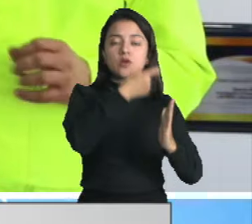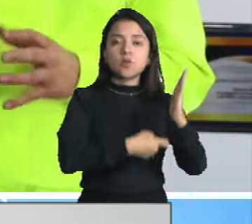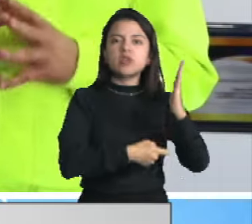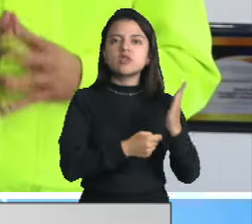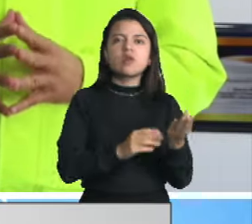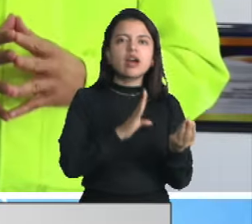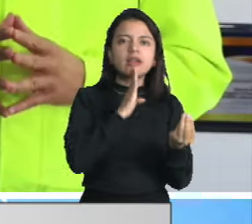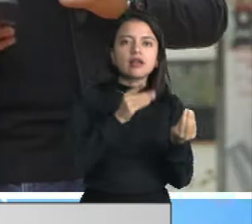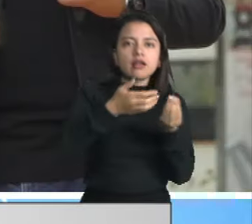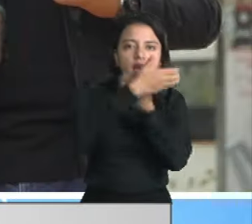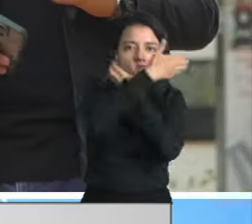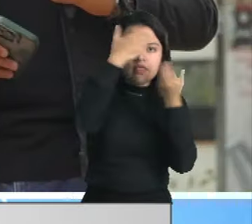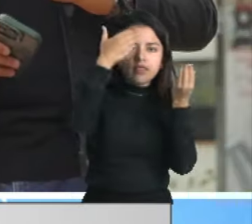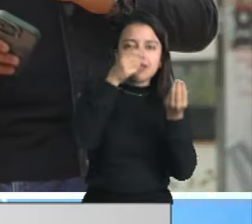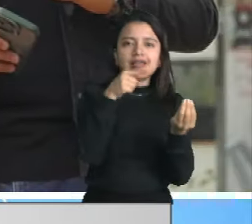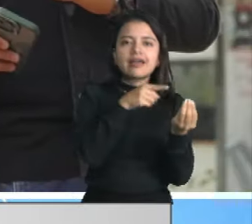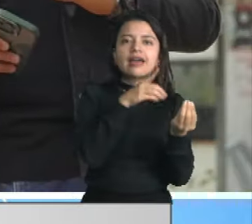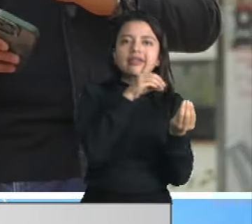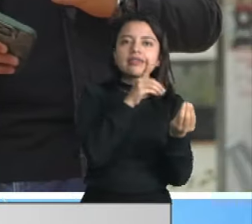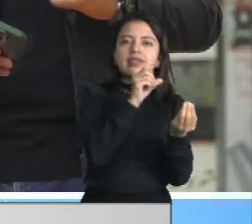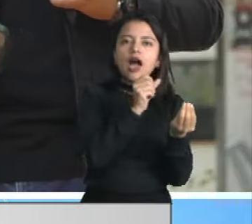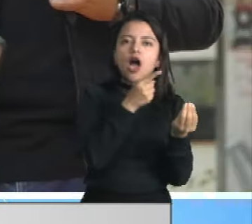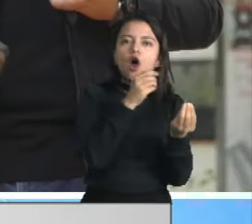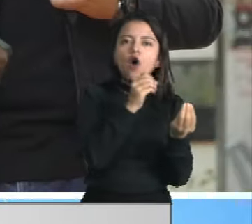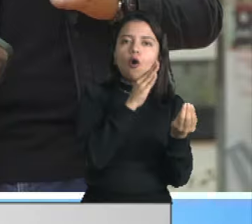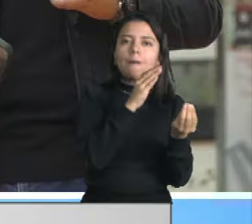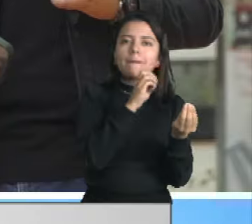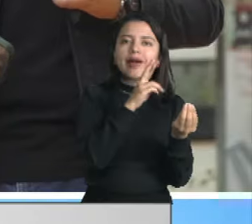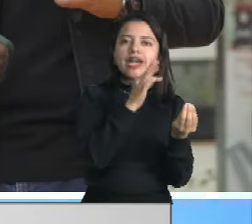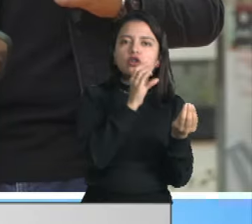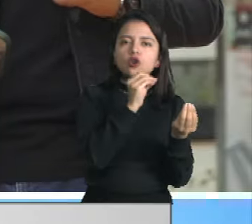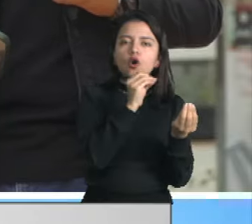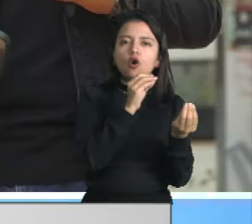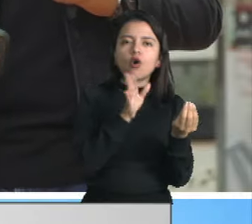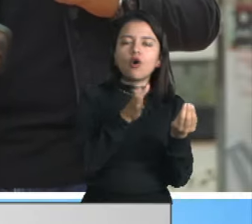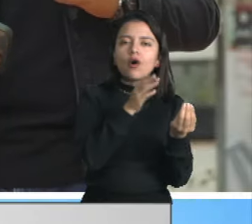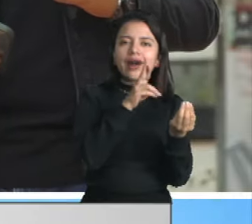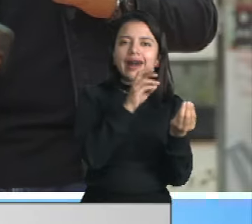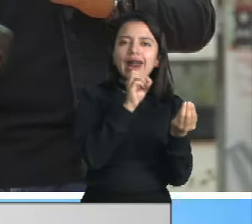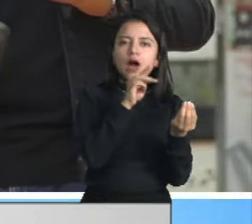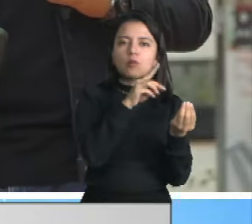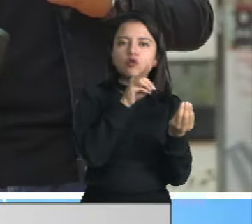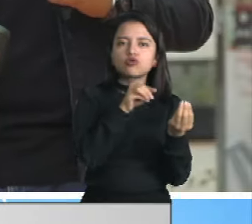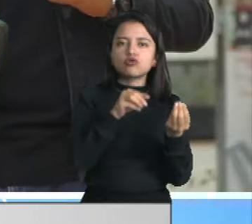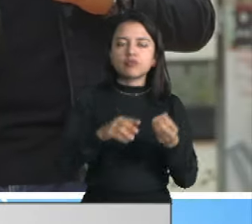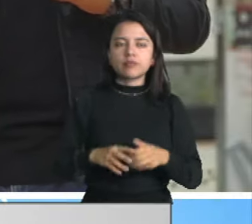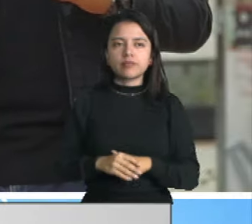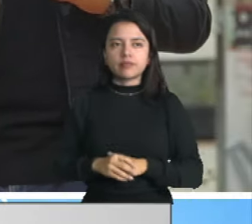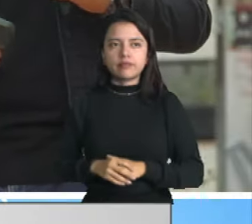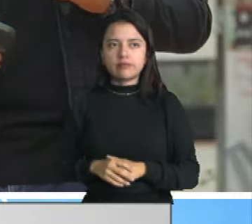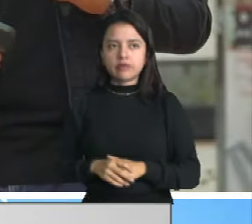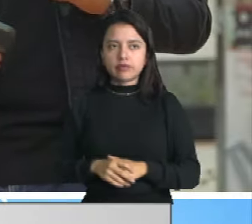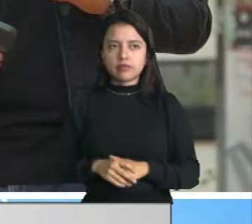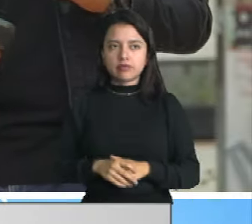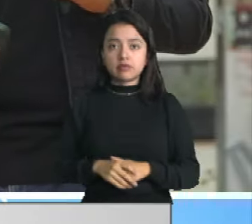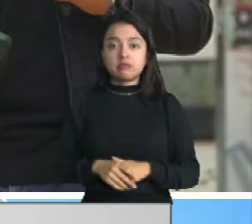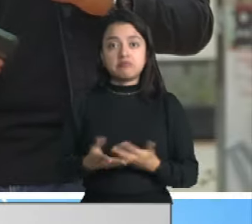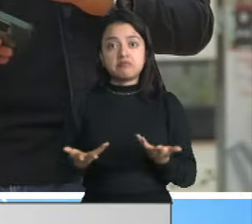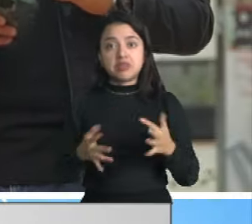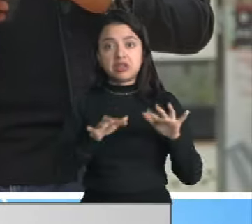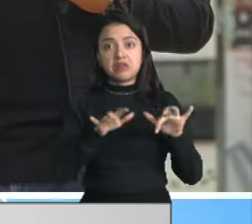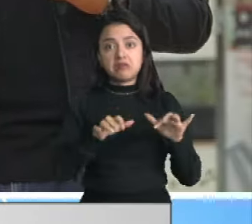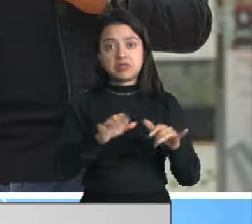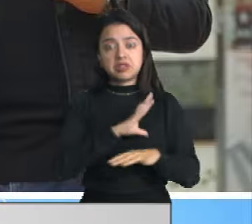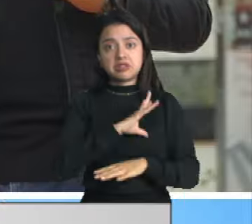sacar el estupefaciente. Toda una logística criminal. La marihuana era conseguida en el departamento del Cauca, tenían oficinas en